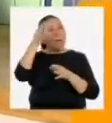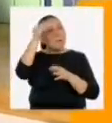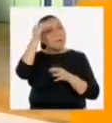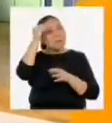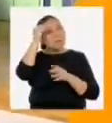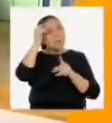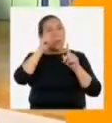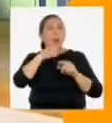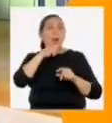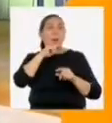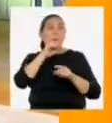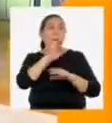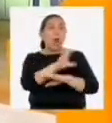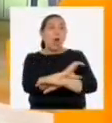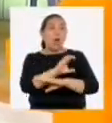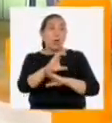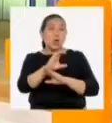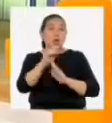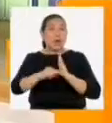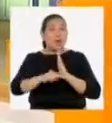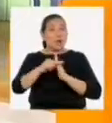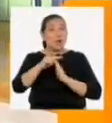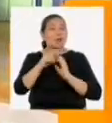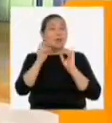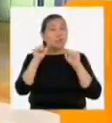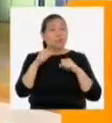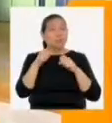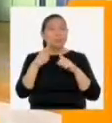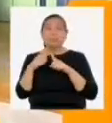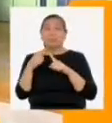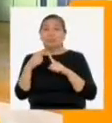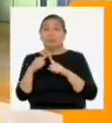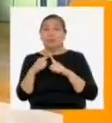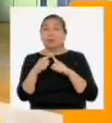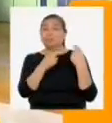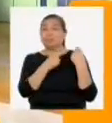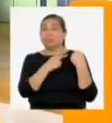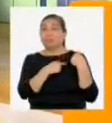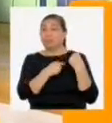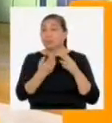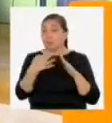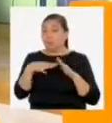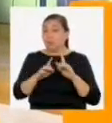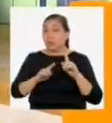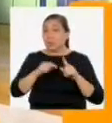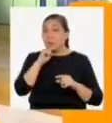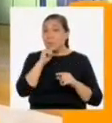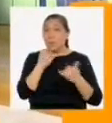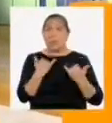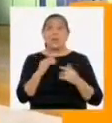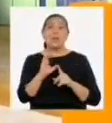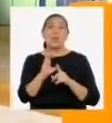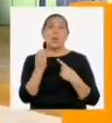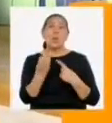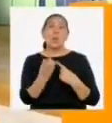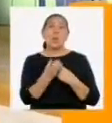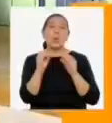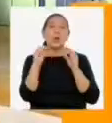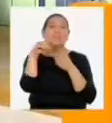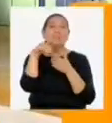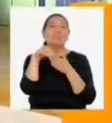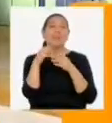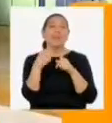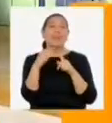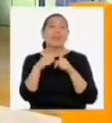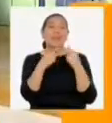anteriores, algunas mujeres de la costa norte del antiguo Perú cumplieron diversos roles e incluso algunas mujeres en estas culturas